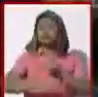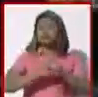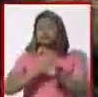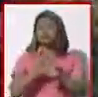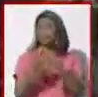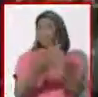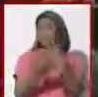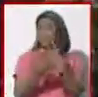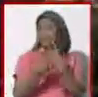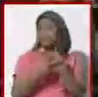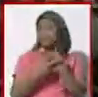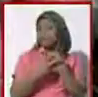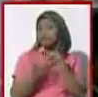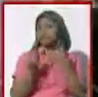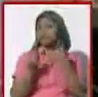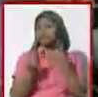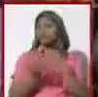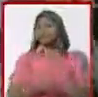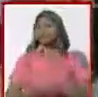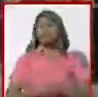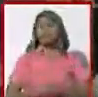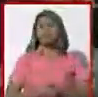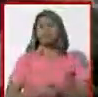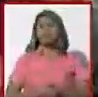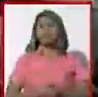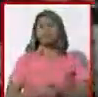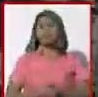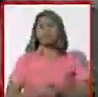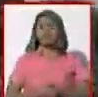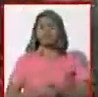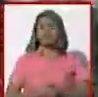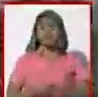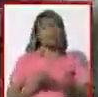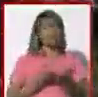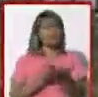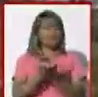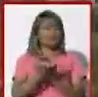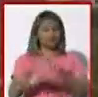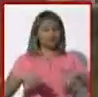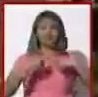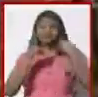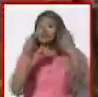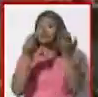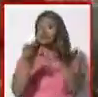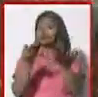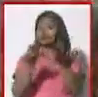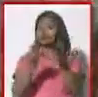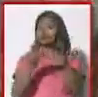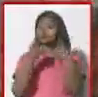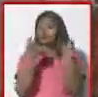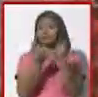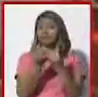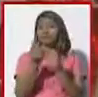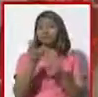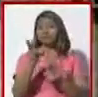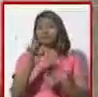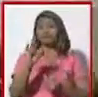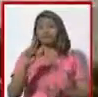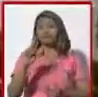años. 40 años. ¿Cuántas armas hoy le han prestado? ¿Es cierto que usted dio las armas al caso del caso Brin?